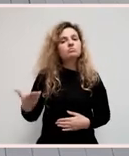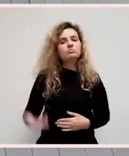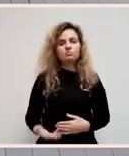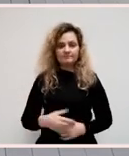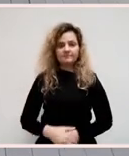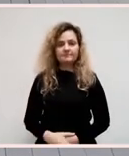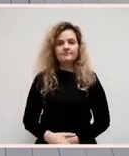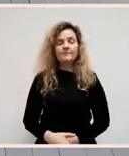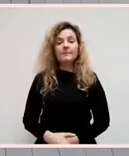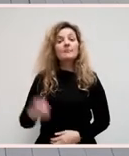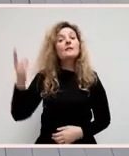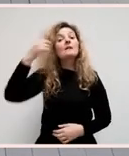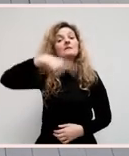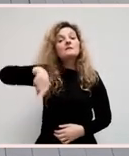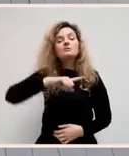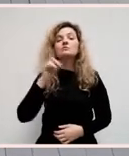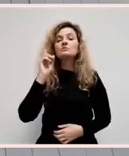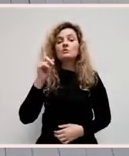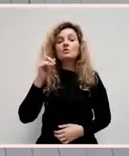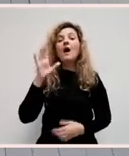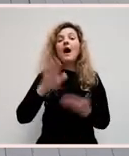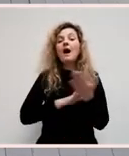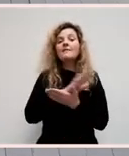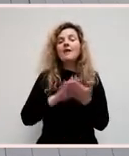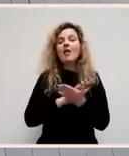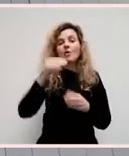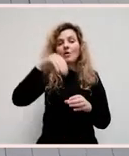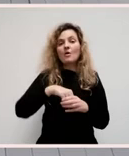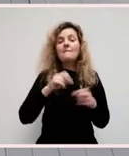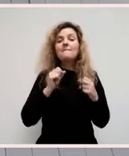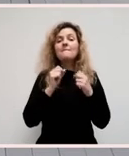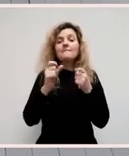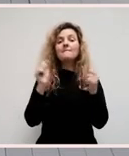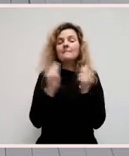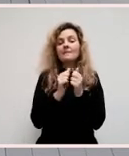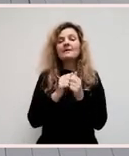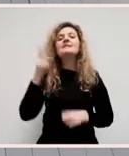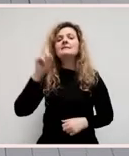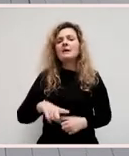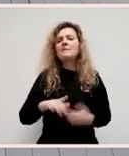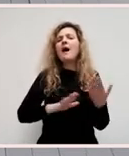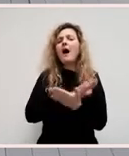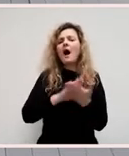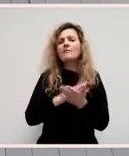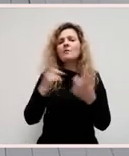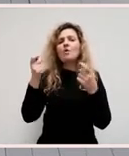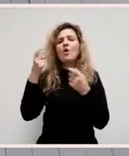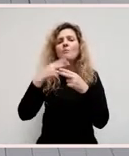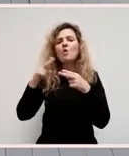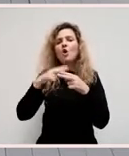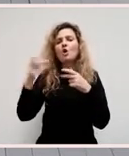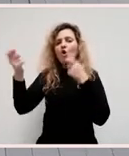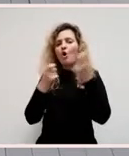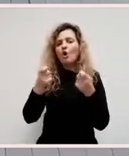soga un papel un papel fundamental ten en cuenta que no sólo estamos volando abastecemento de imperios ayuntamiento